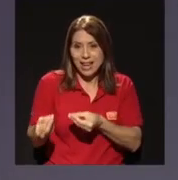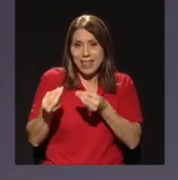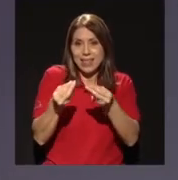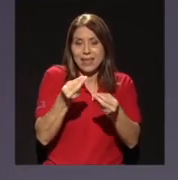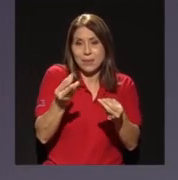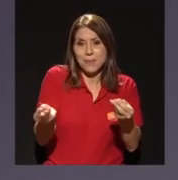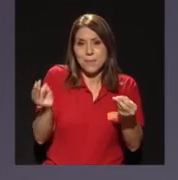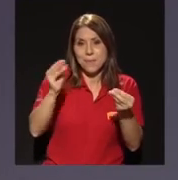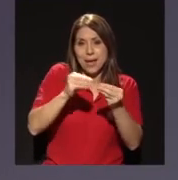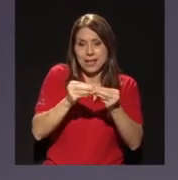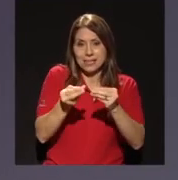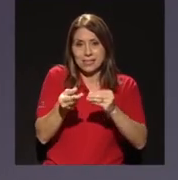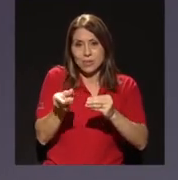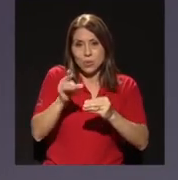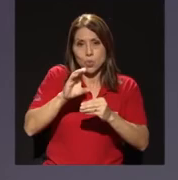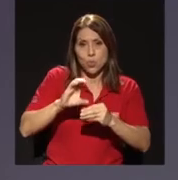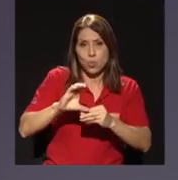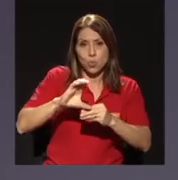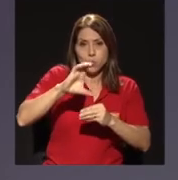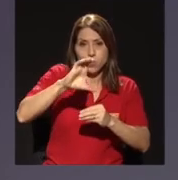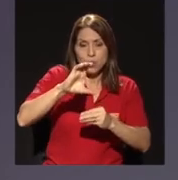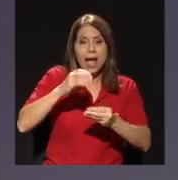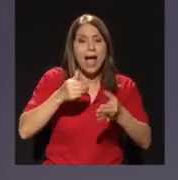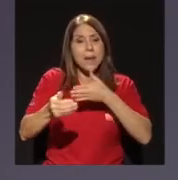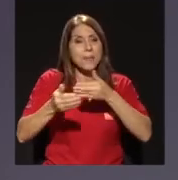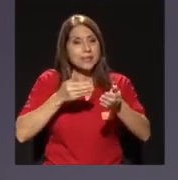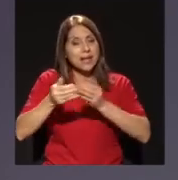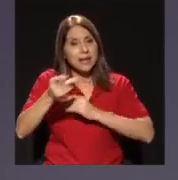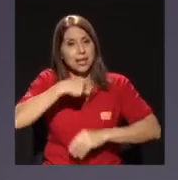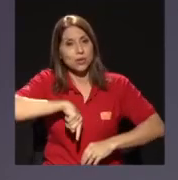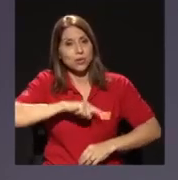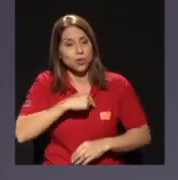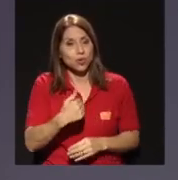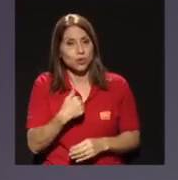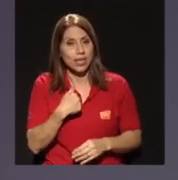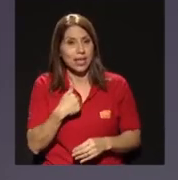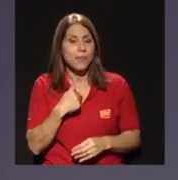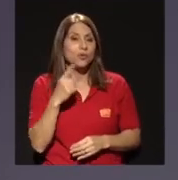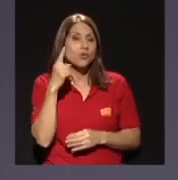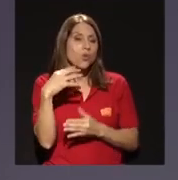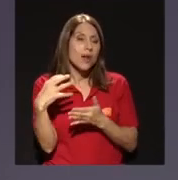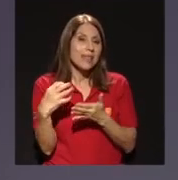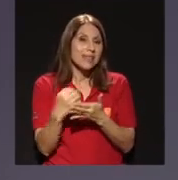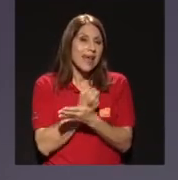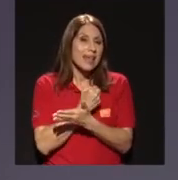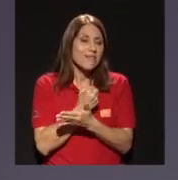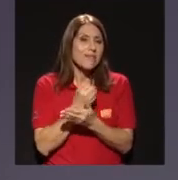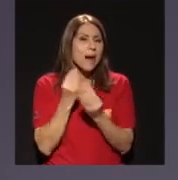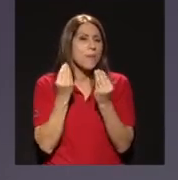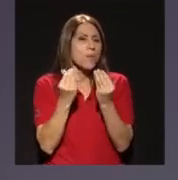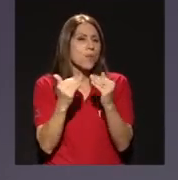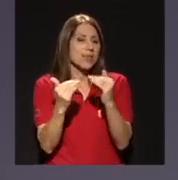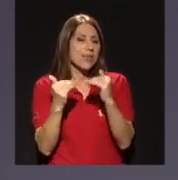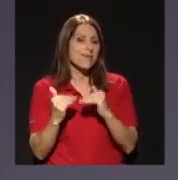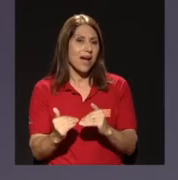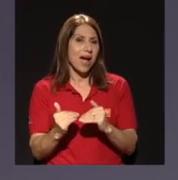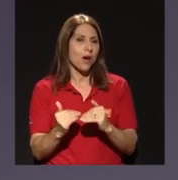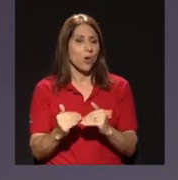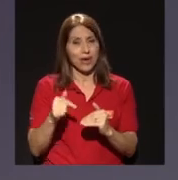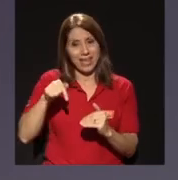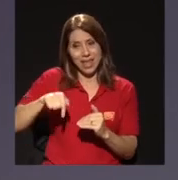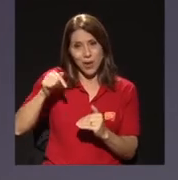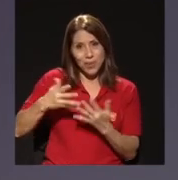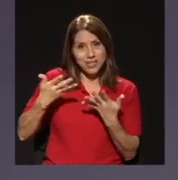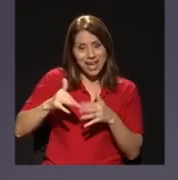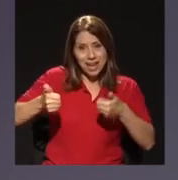nosotros tenemos una tarifa muy por debajo de la que hoy le aprobaron a APM Terminals, ¿verdad?,